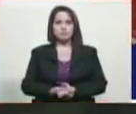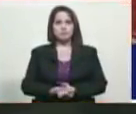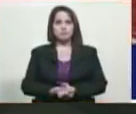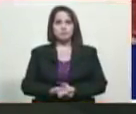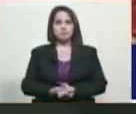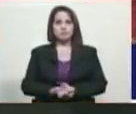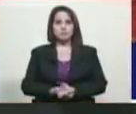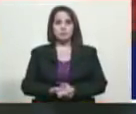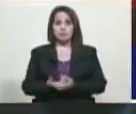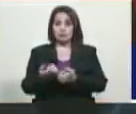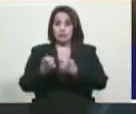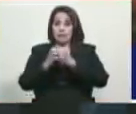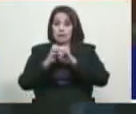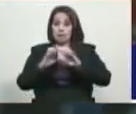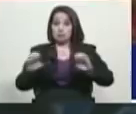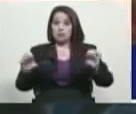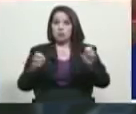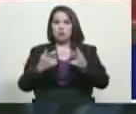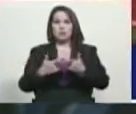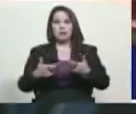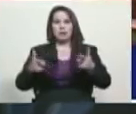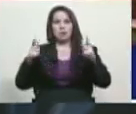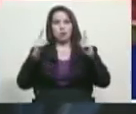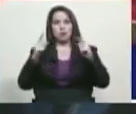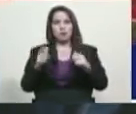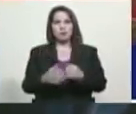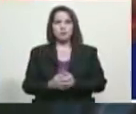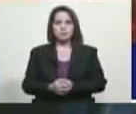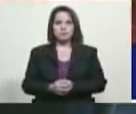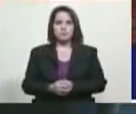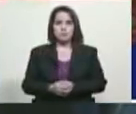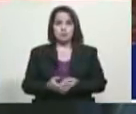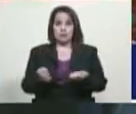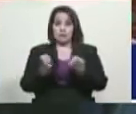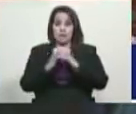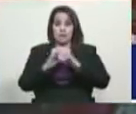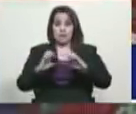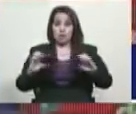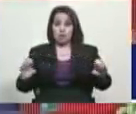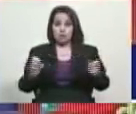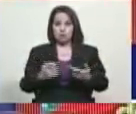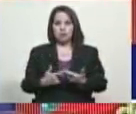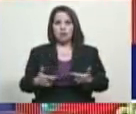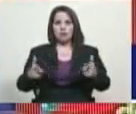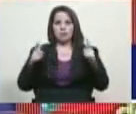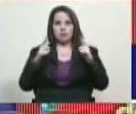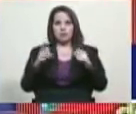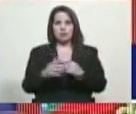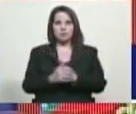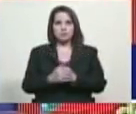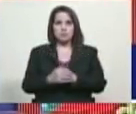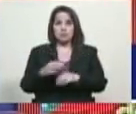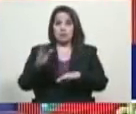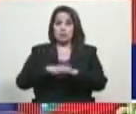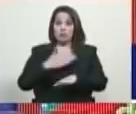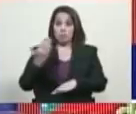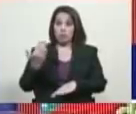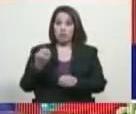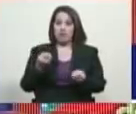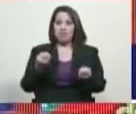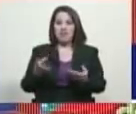La educación liberadora, la educación que libera, porque crea